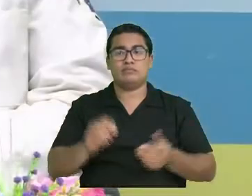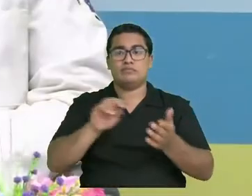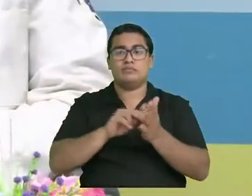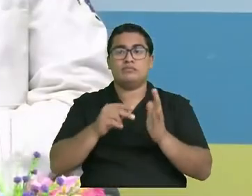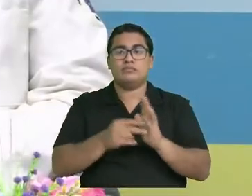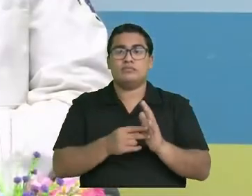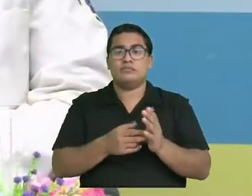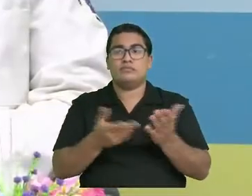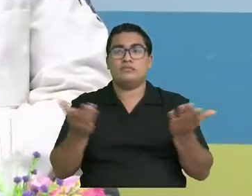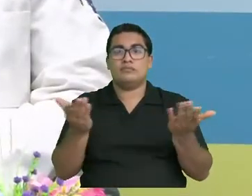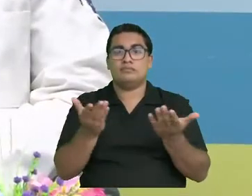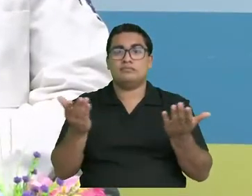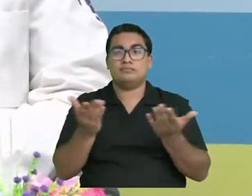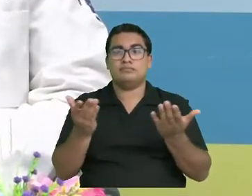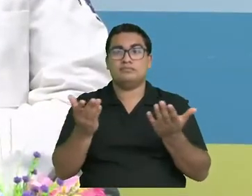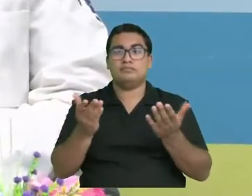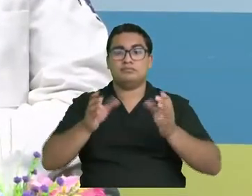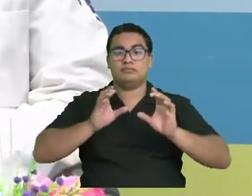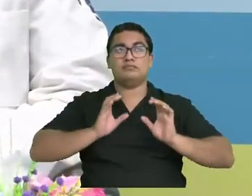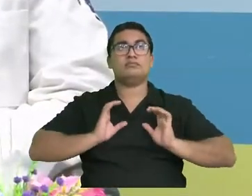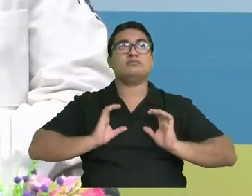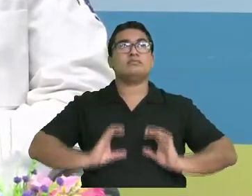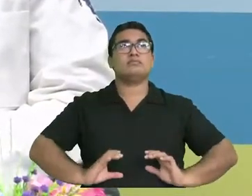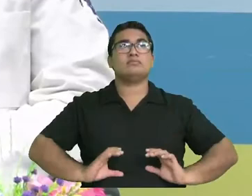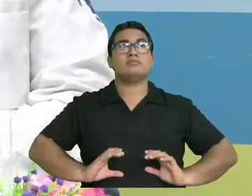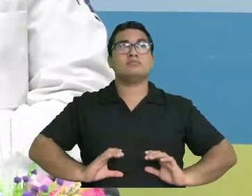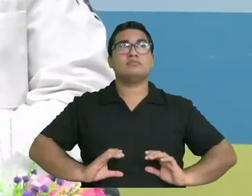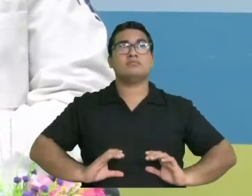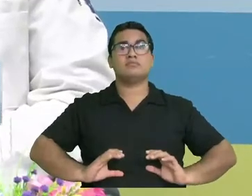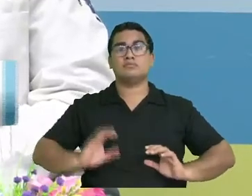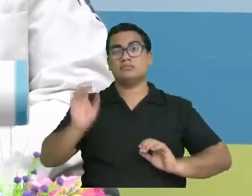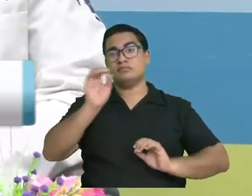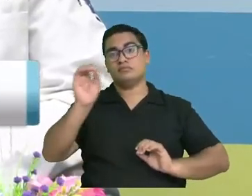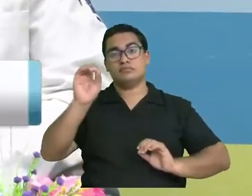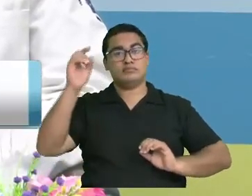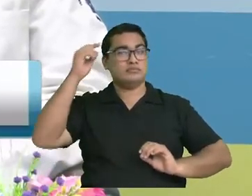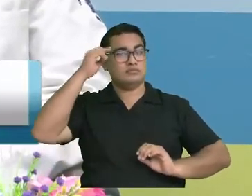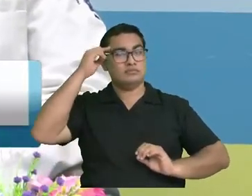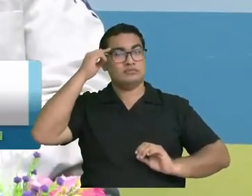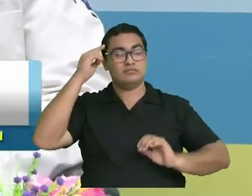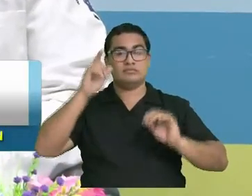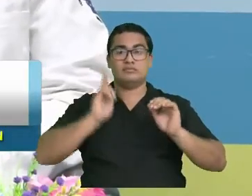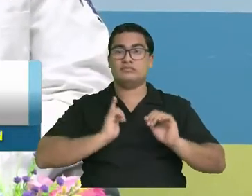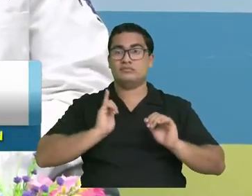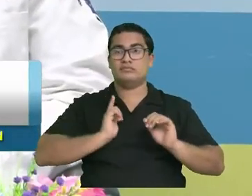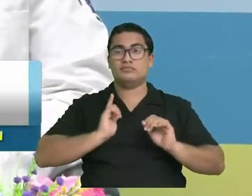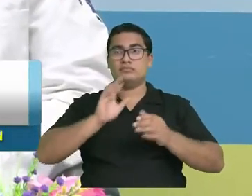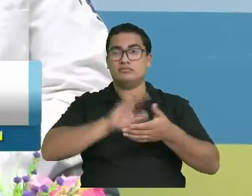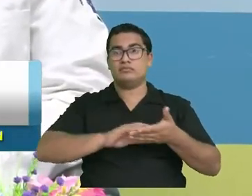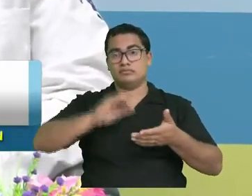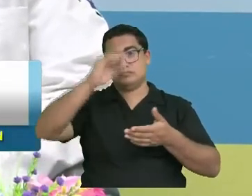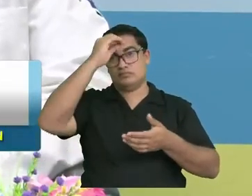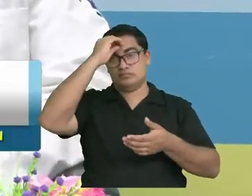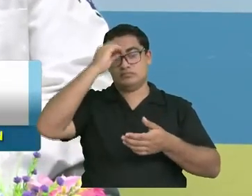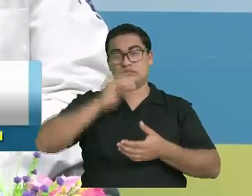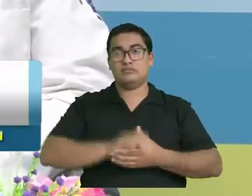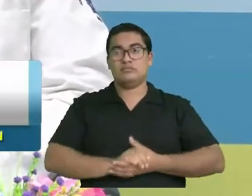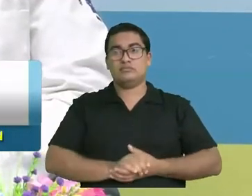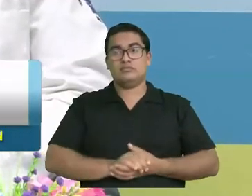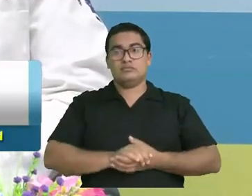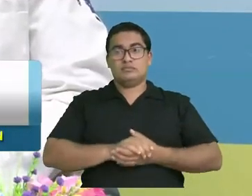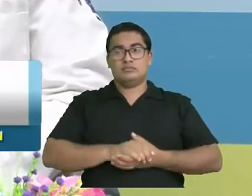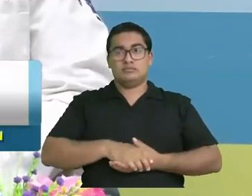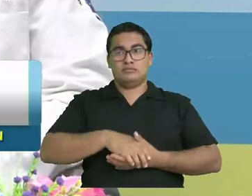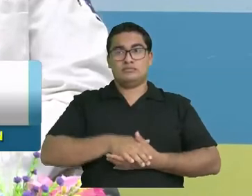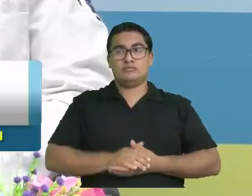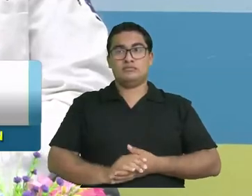percepción del cuerpo que nosotros o nuestra mente tiene. Y es aprendida, porque obvio